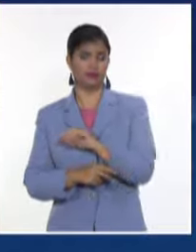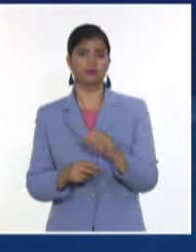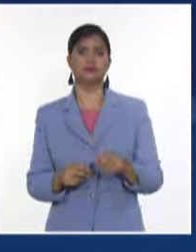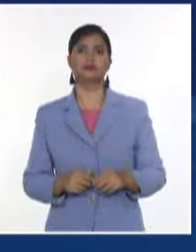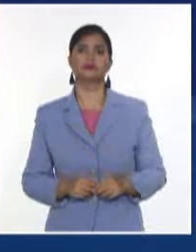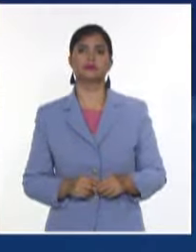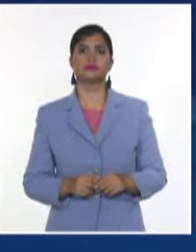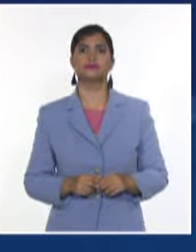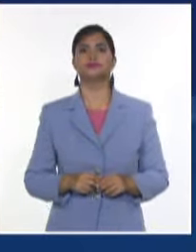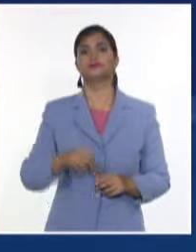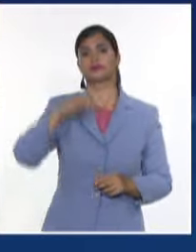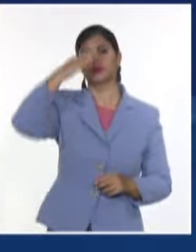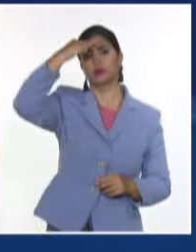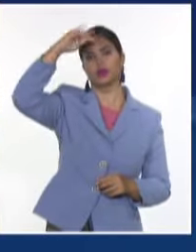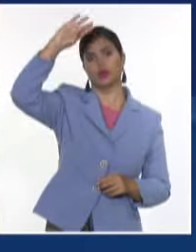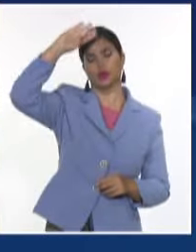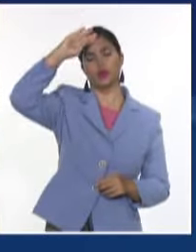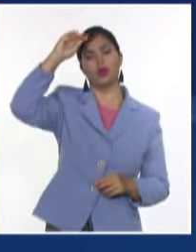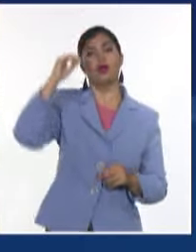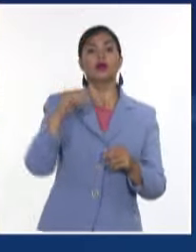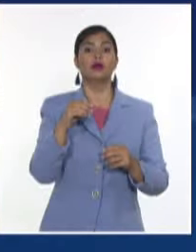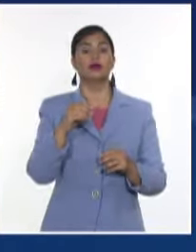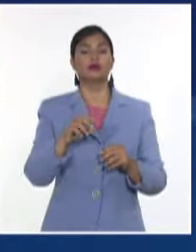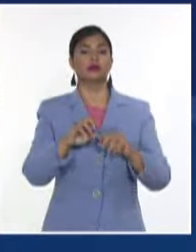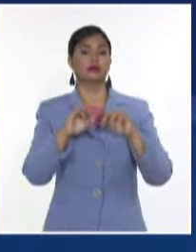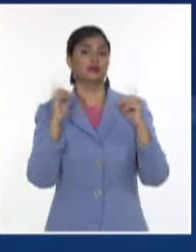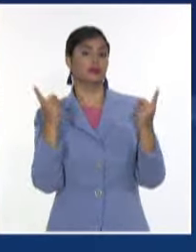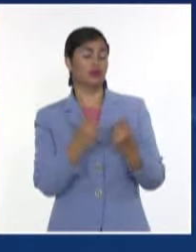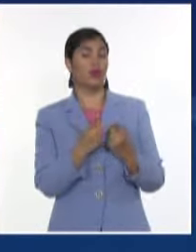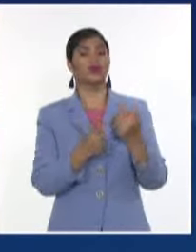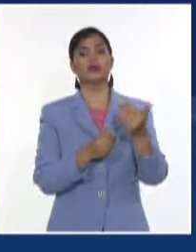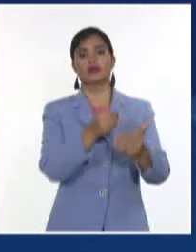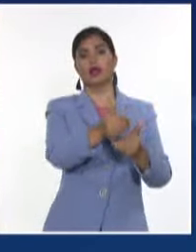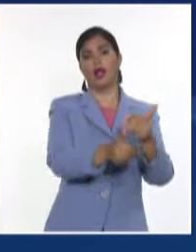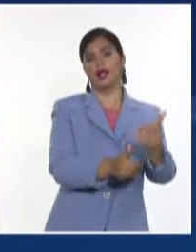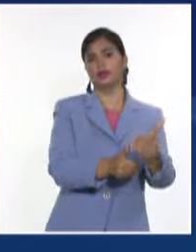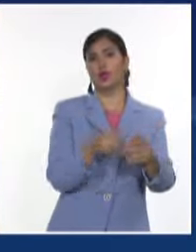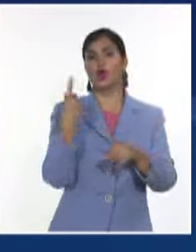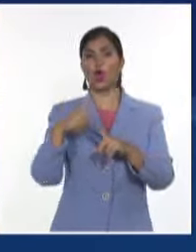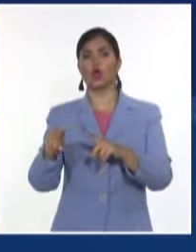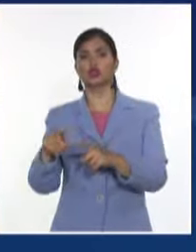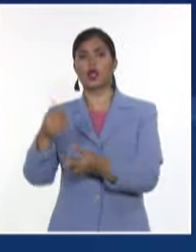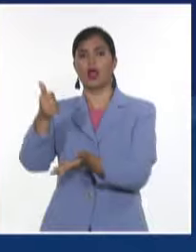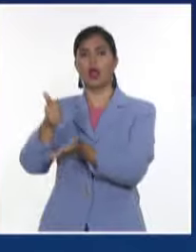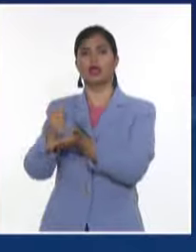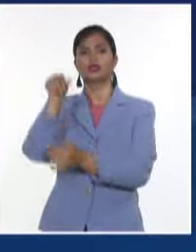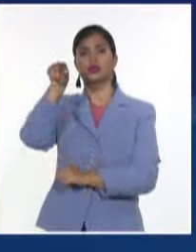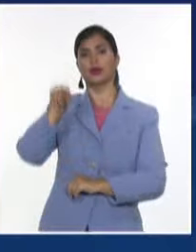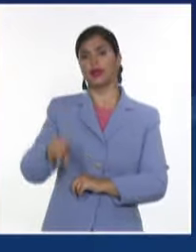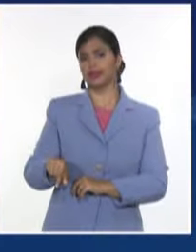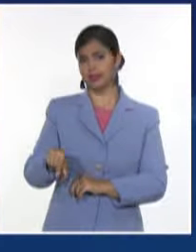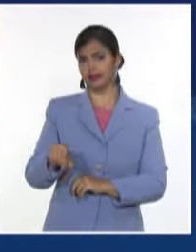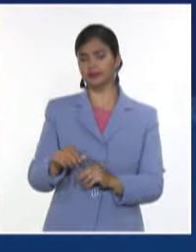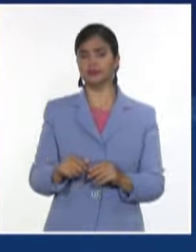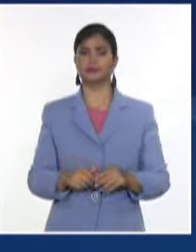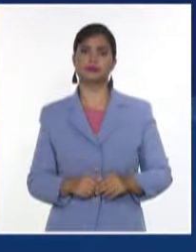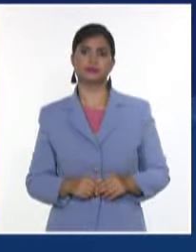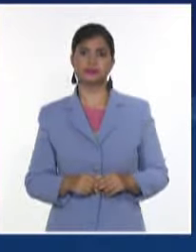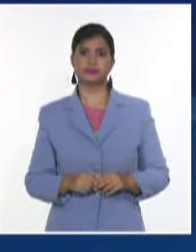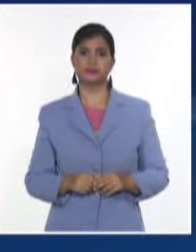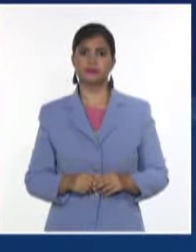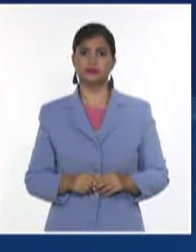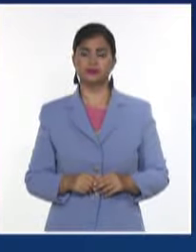Cuba tiene nulidad todos los actos realizados con otra ciudadanía para surtir efecto, en nuestro